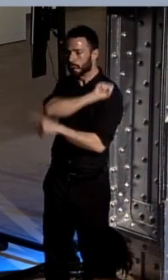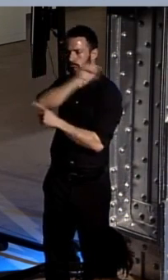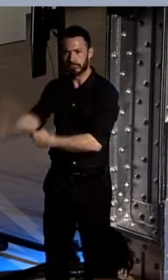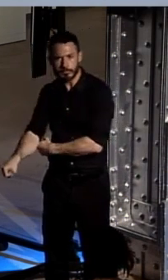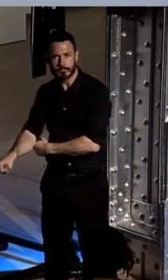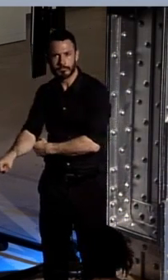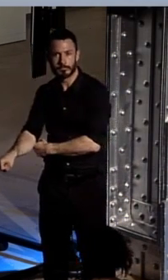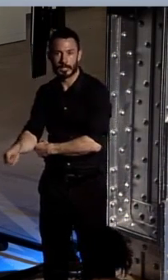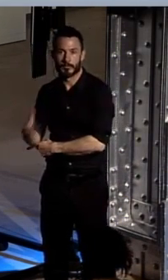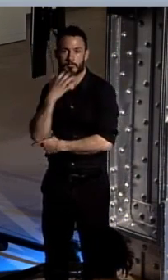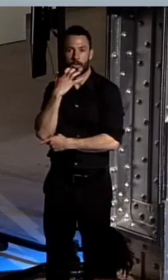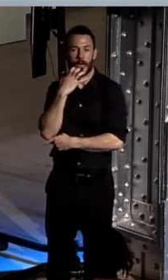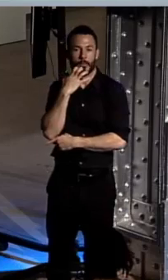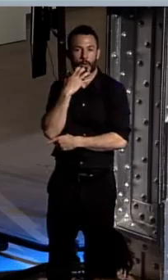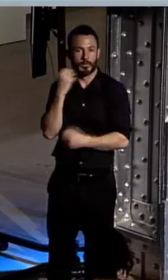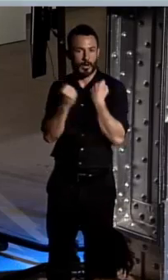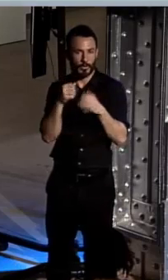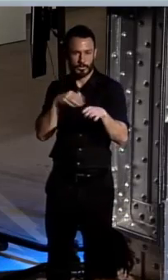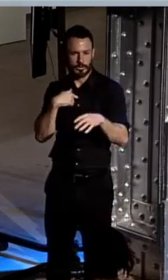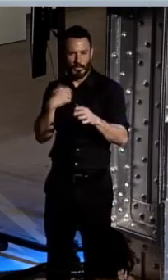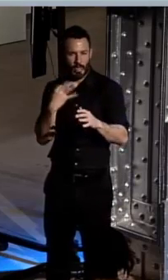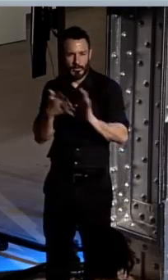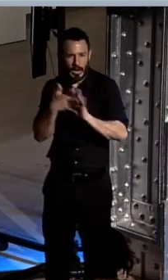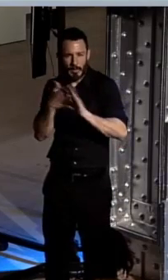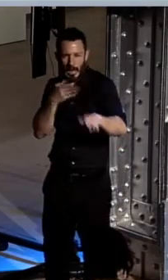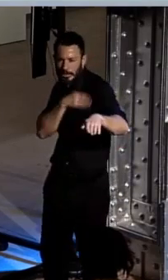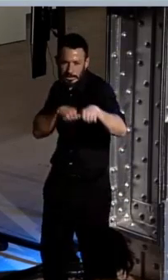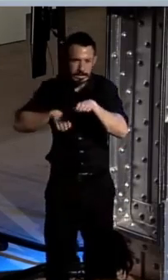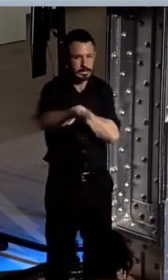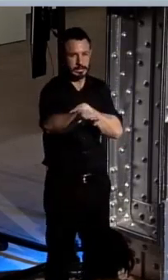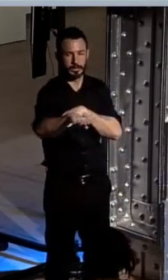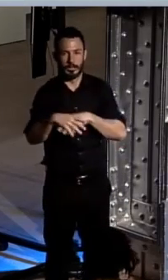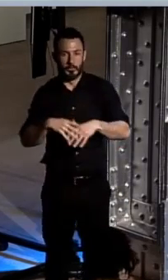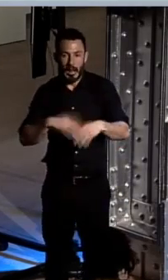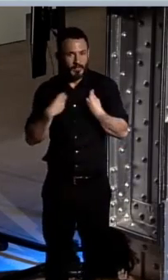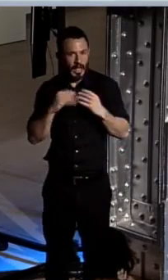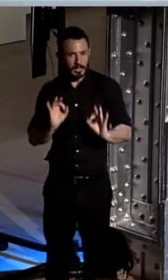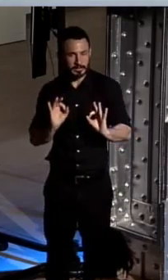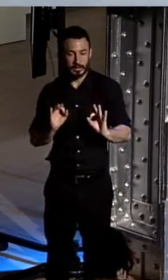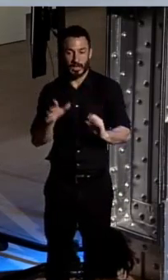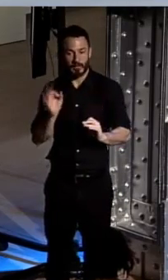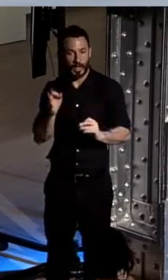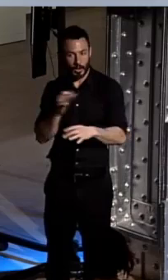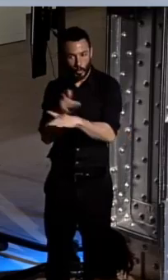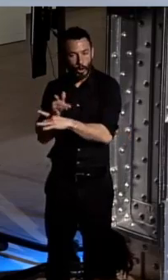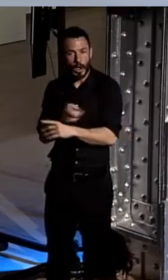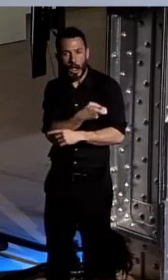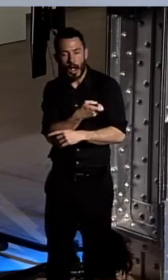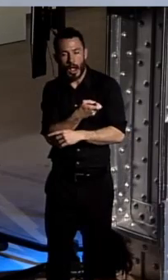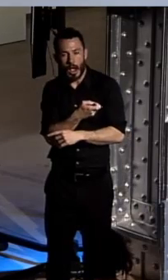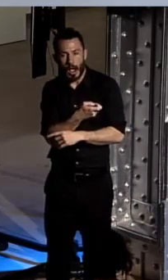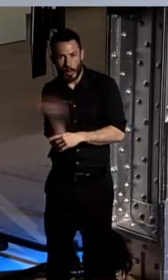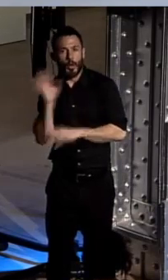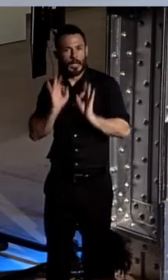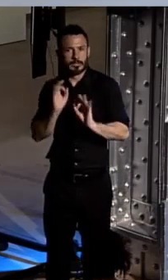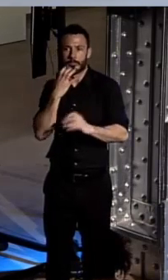tráfico, para yo llegar temprano tengo que ir más rápido que el otro, no es que tengo que ir bien en el tráfico, tengo que ir más rápido que en el otro, y esto es cierto en algunos juegos, es verdad en el tenis. El tenis no pueden